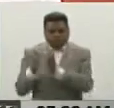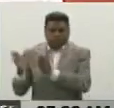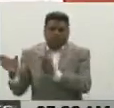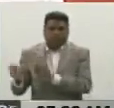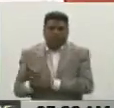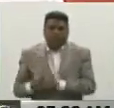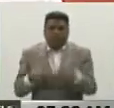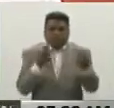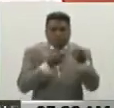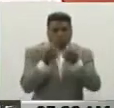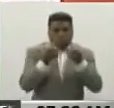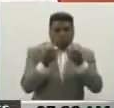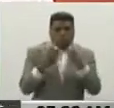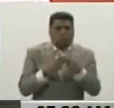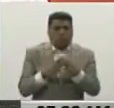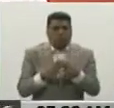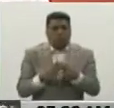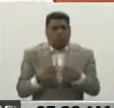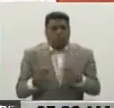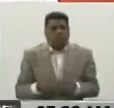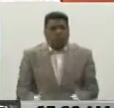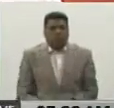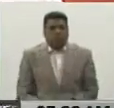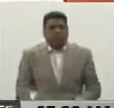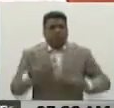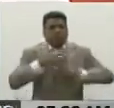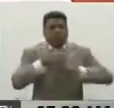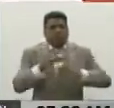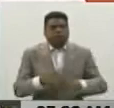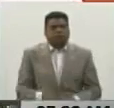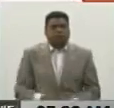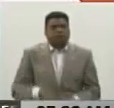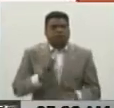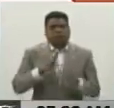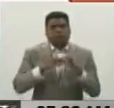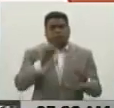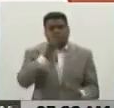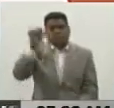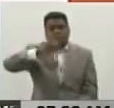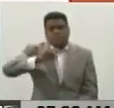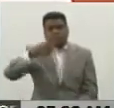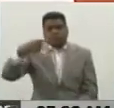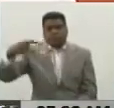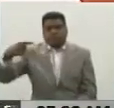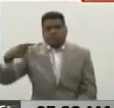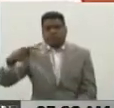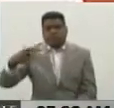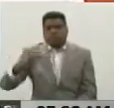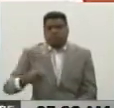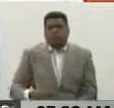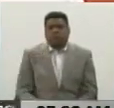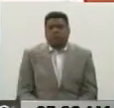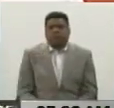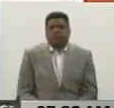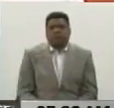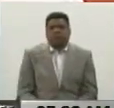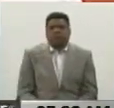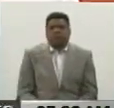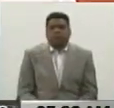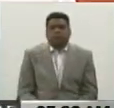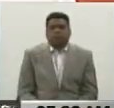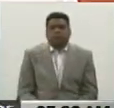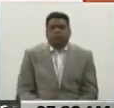muy manipulada, y además con una intencionalidad bien negativa hacia el país. La misión busca, básicamente, y es un